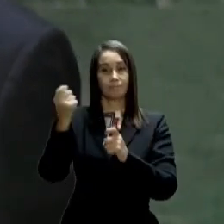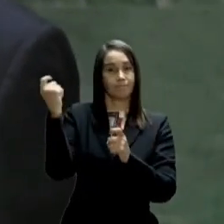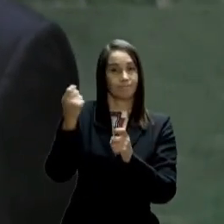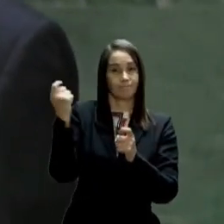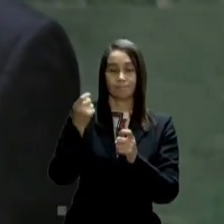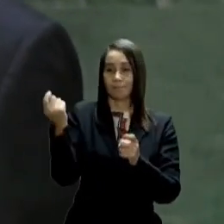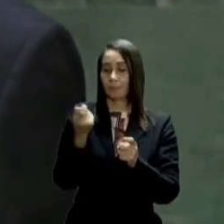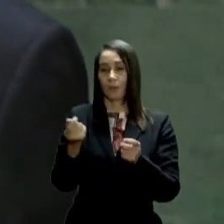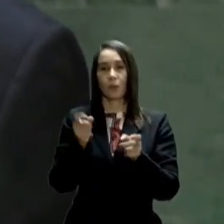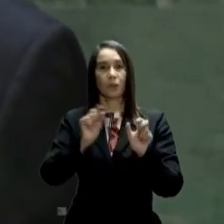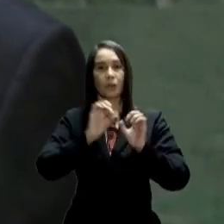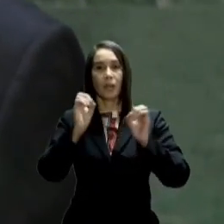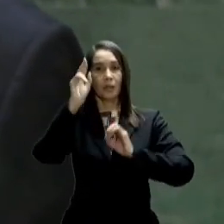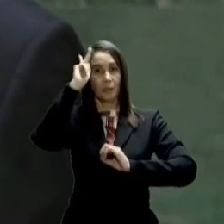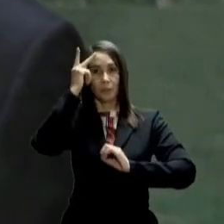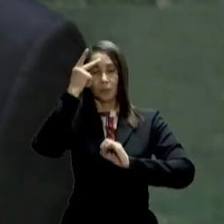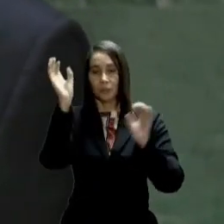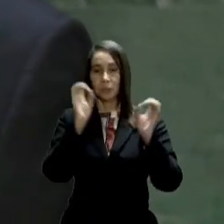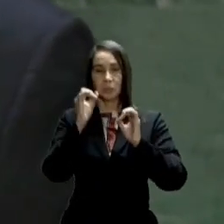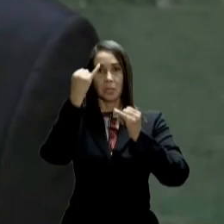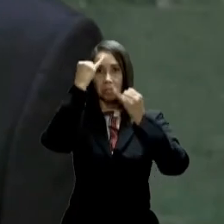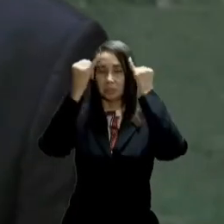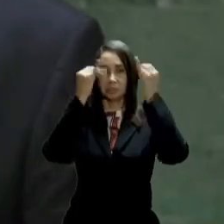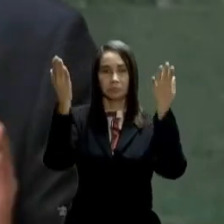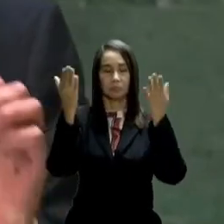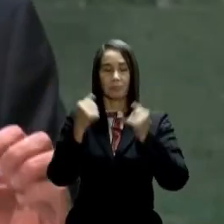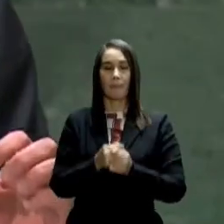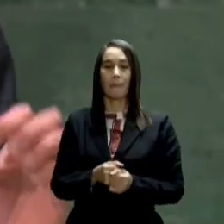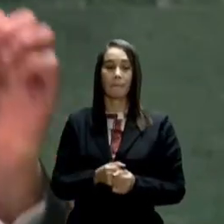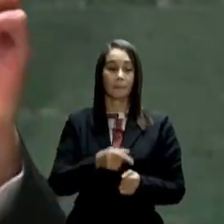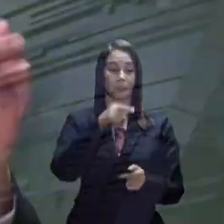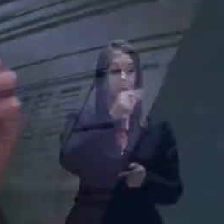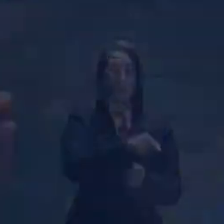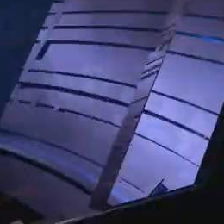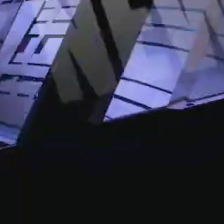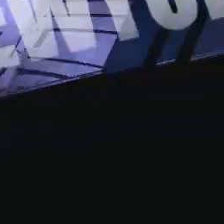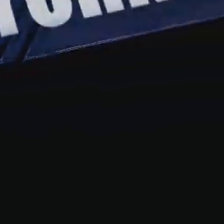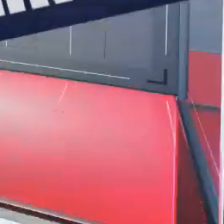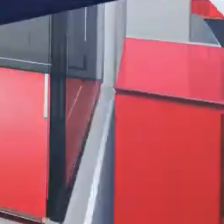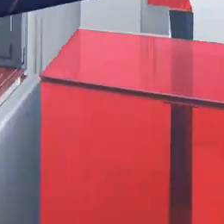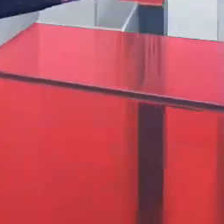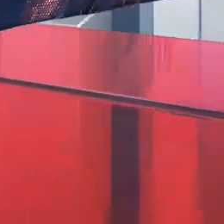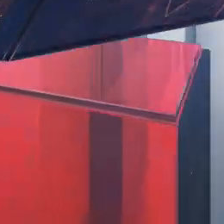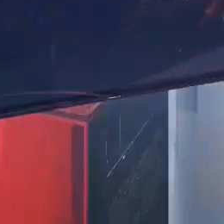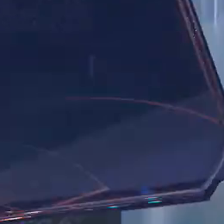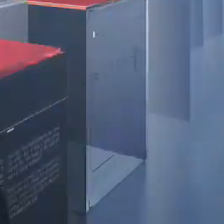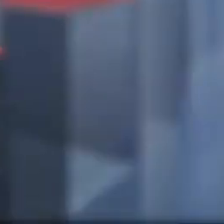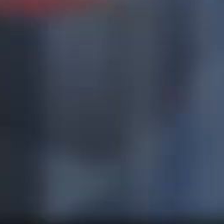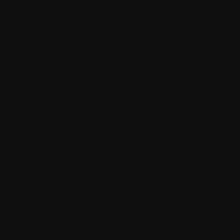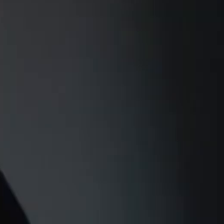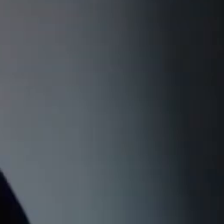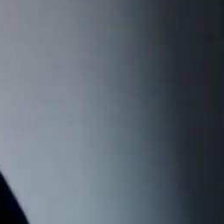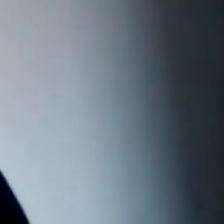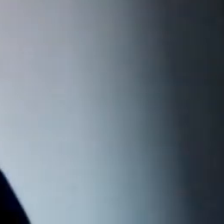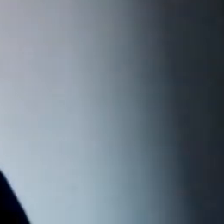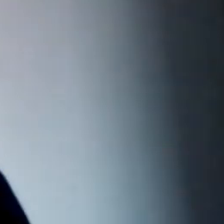ninguna reivindicación política o ideológica, por lo que acoger la solicitud de...